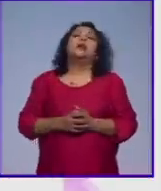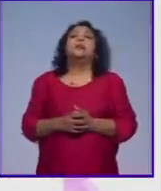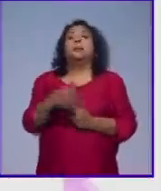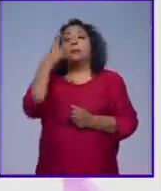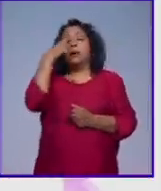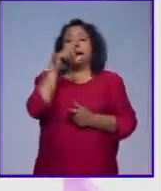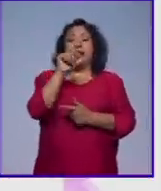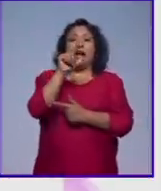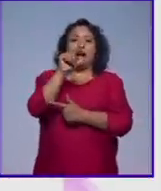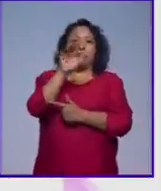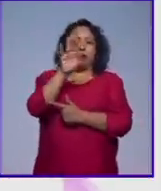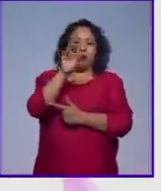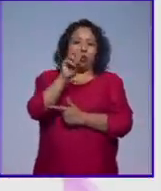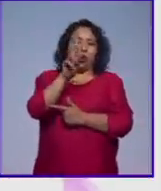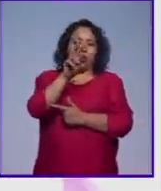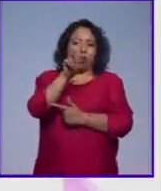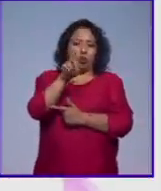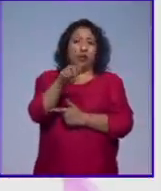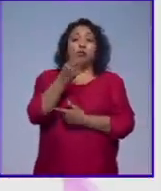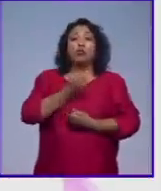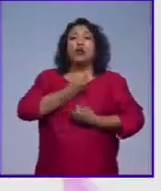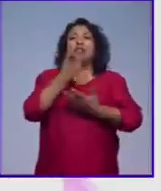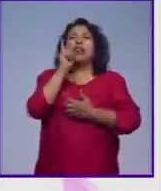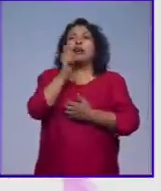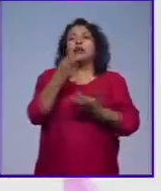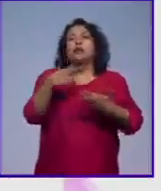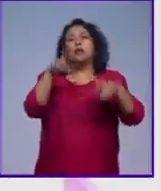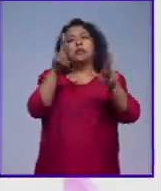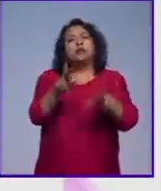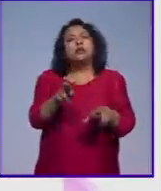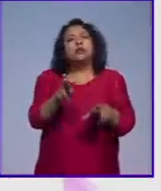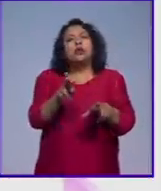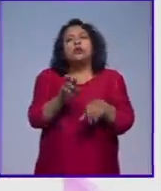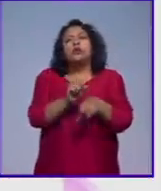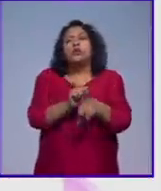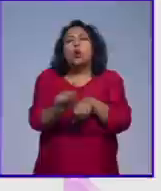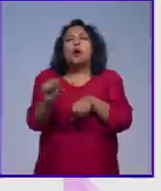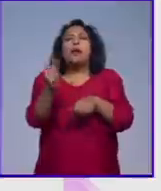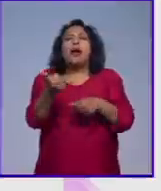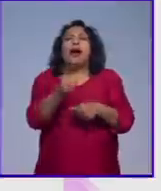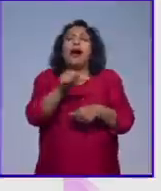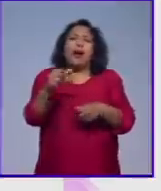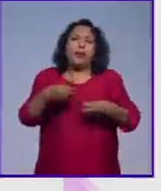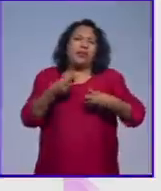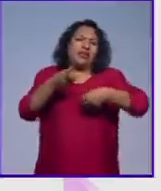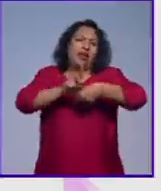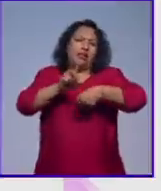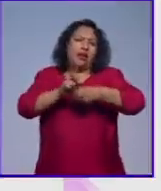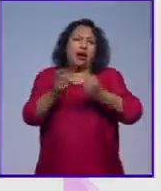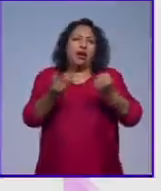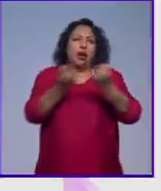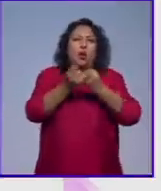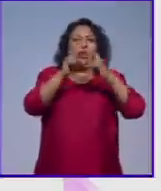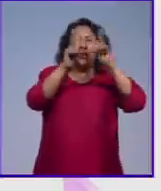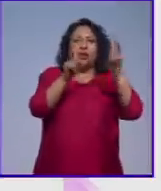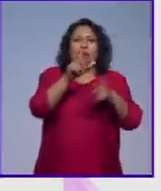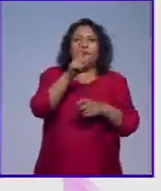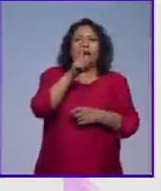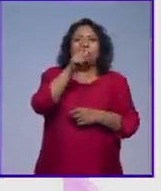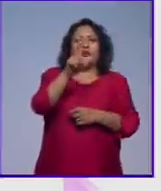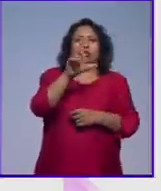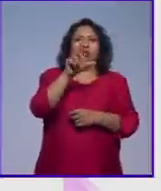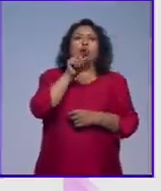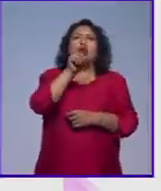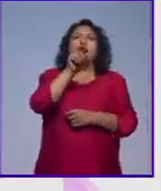Para Alberto Ruiz Sánchez, la poesía es la representación más sutil de lo cotidiano, tal y como lo hizo con La luz del colibrí.